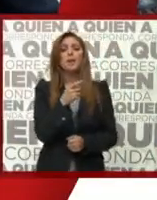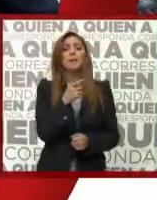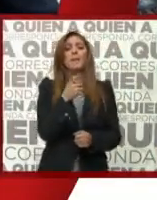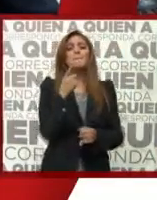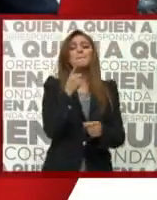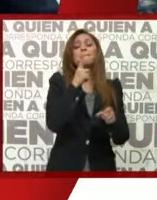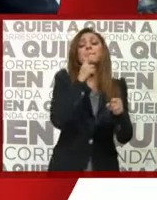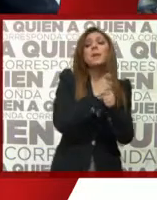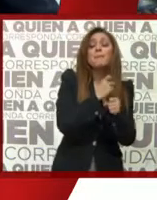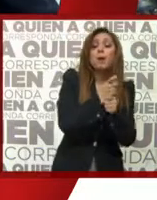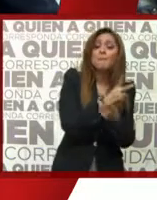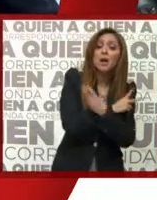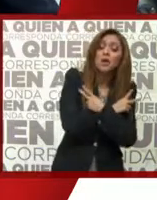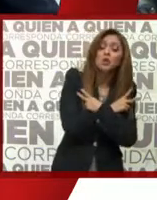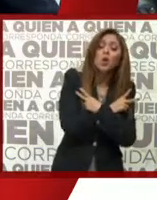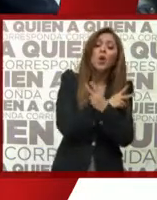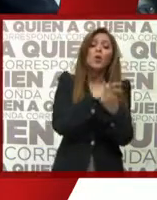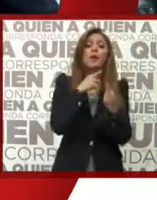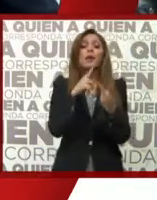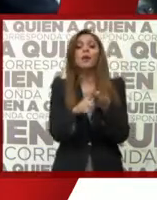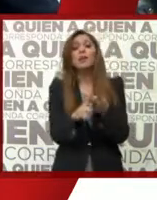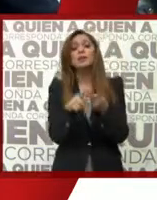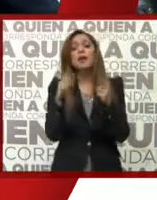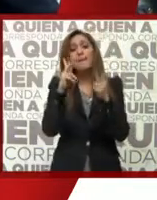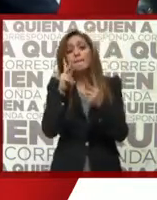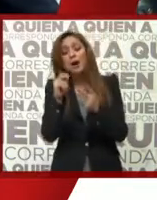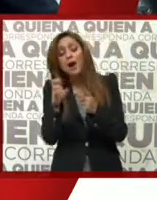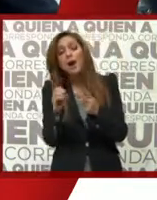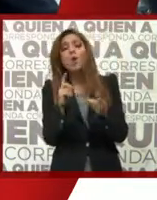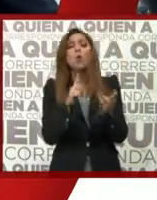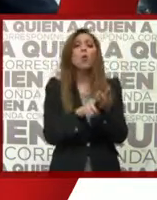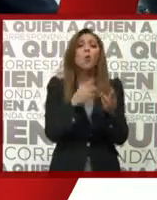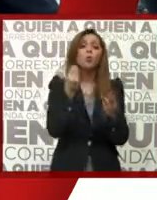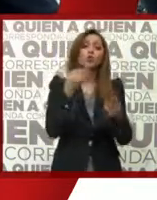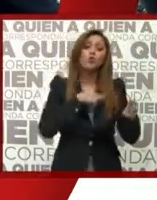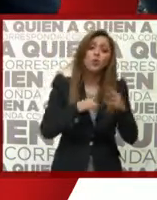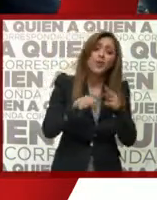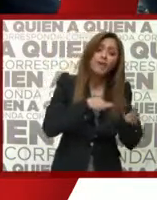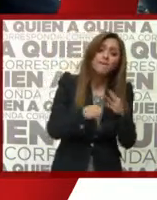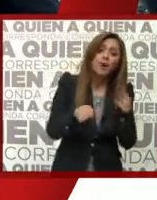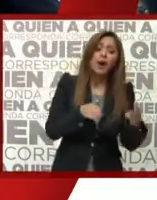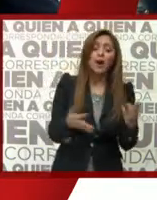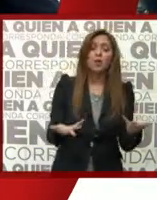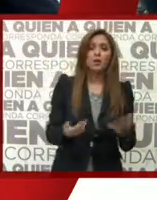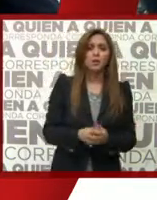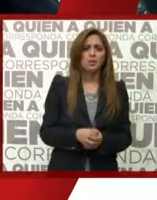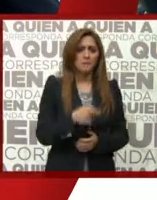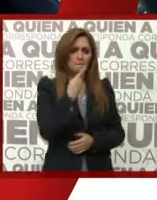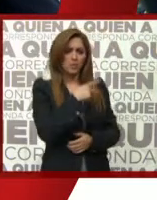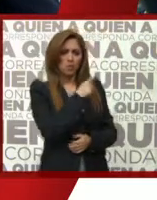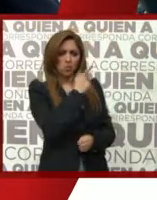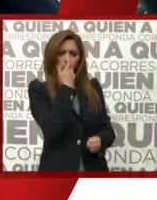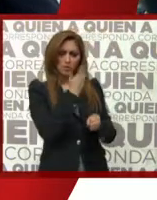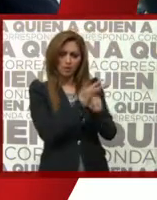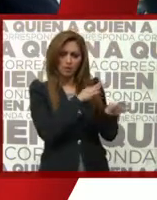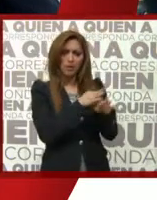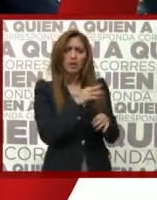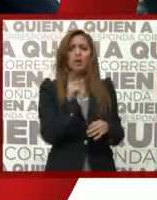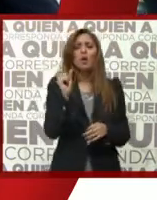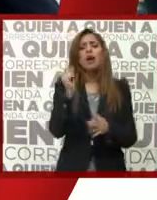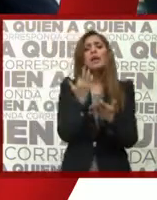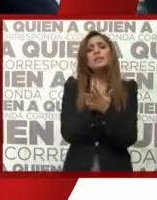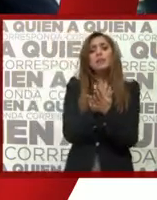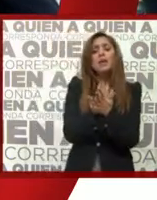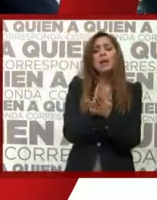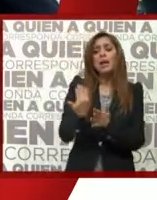señores, que están en paro, tienen mucho trabajo, que hay mucho trabajo. Pero que lo tuyo también es trabajo. Que están en proceso. Ahorita